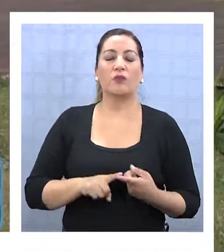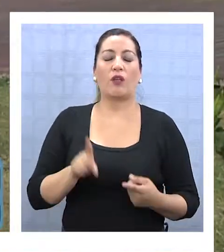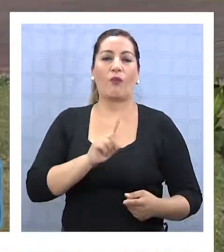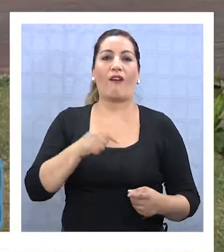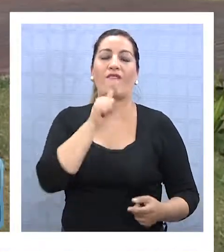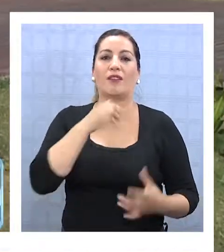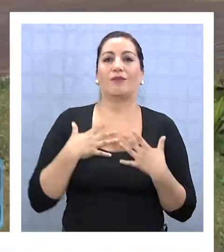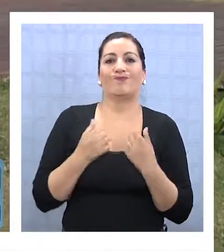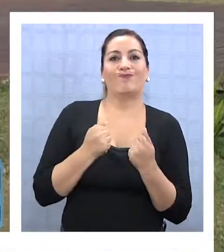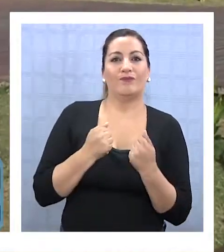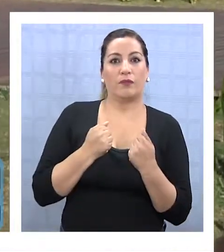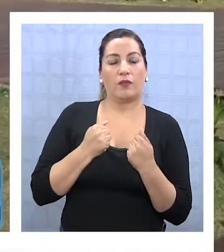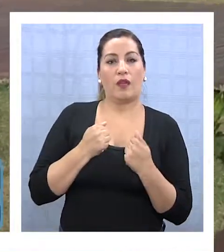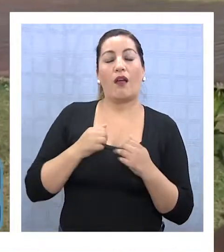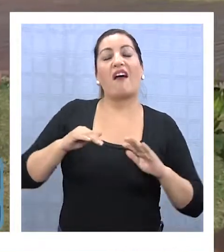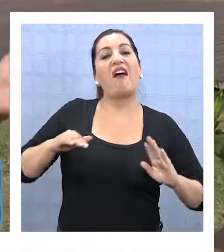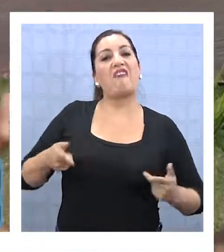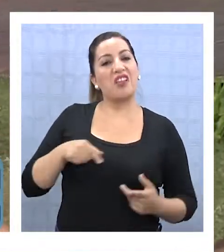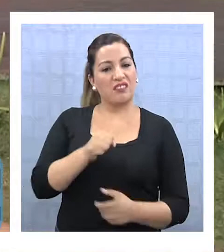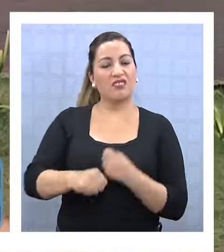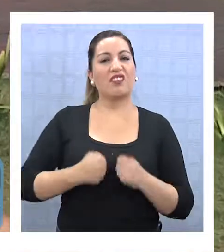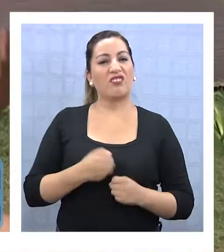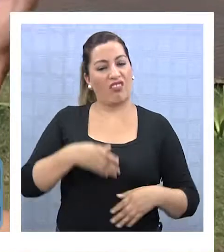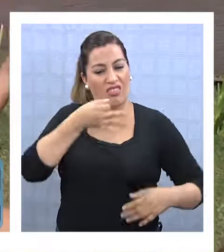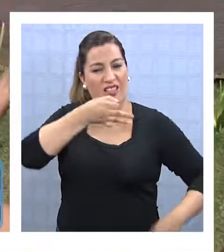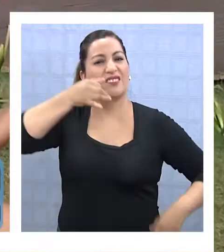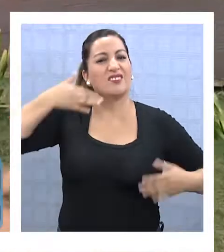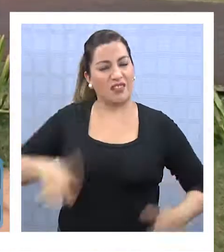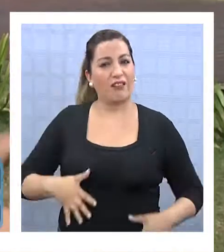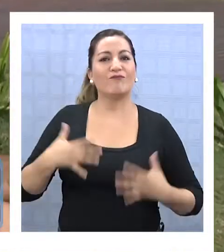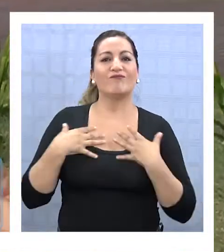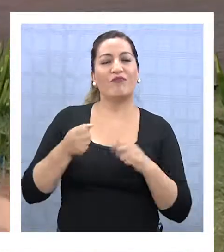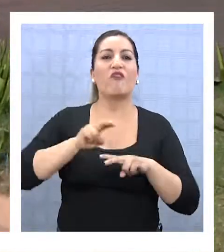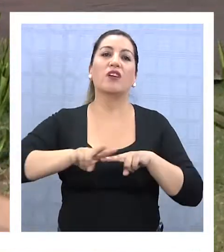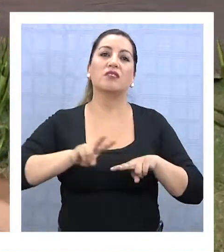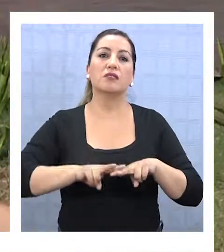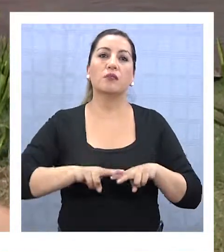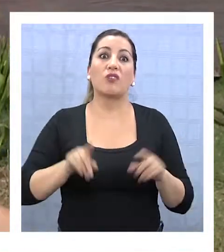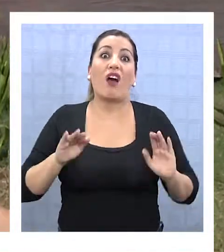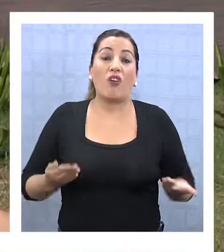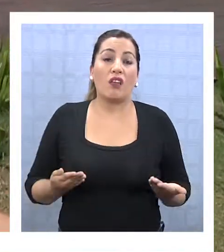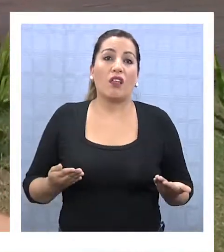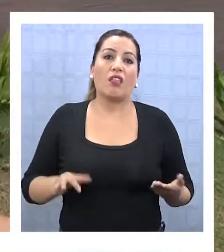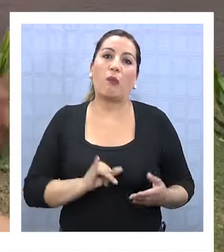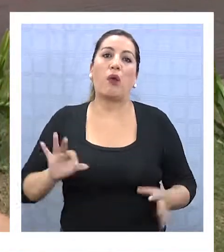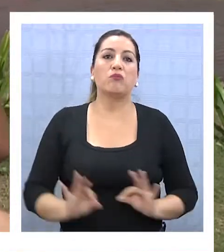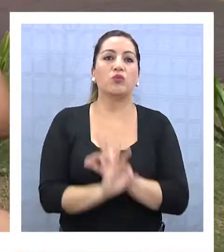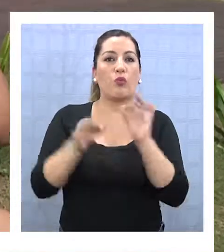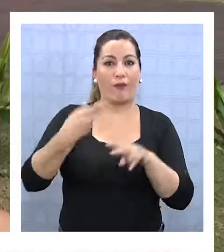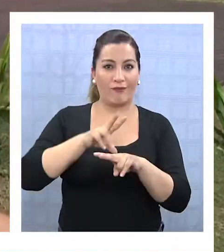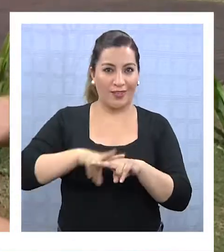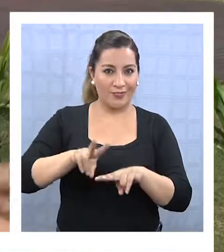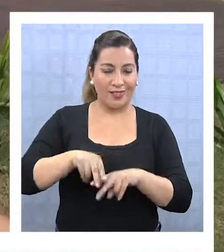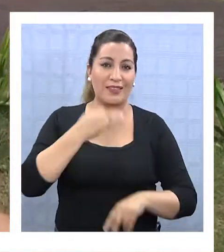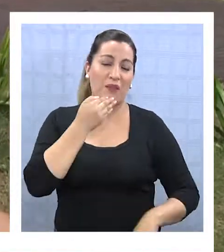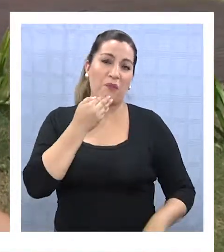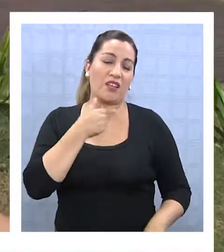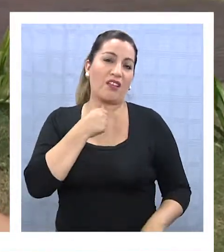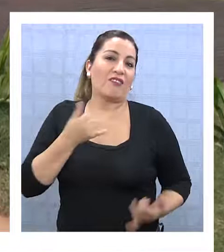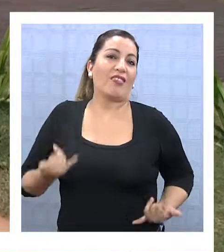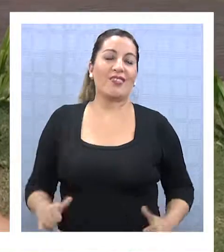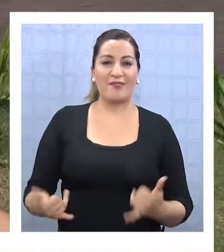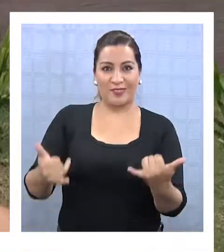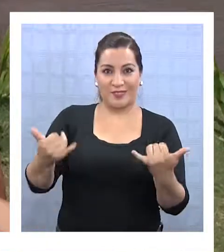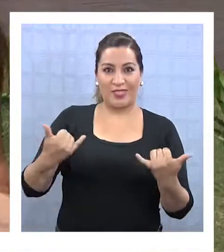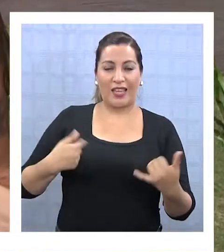distintas cosas. Pero ahora como que este año dije ya me tengo que atrever, porque si no lo hago ahora no lo voy a hacer nunca. Además quería pasarla bien